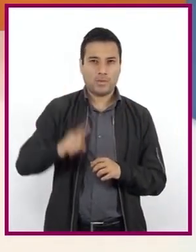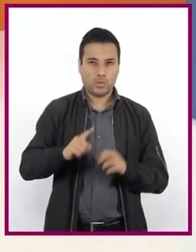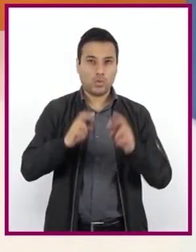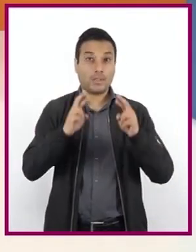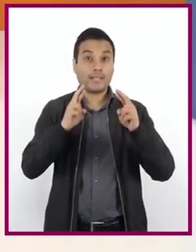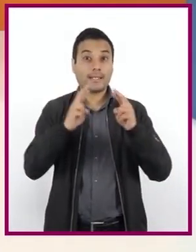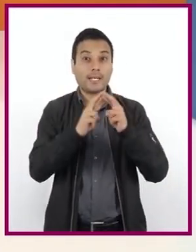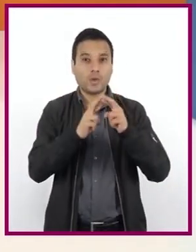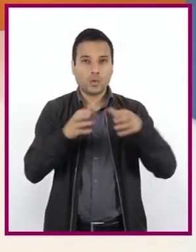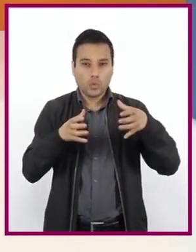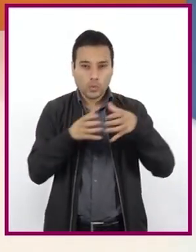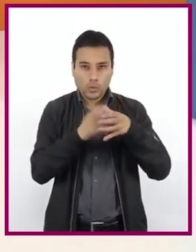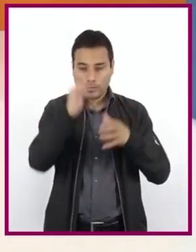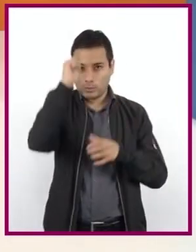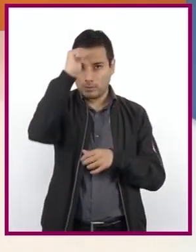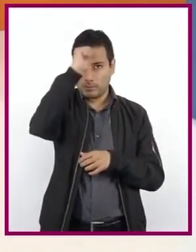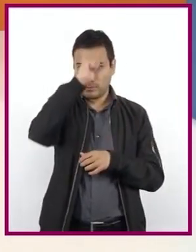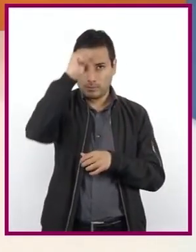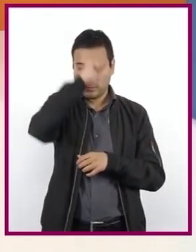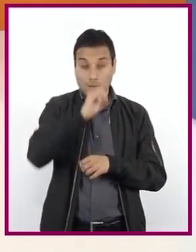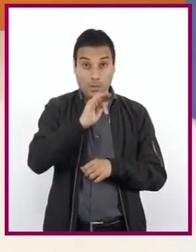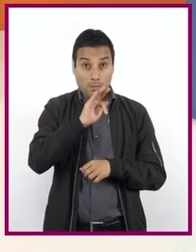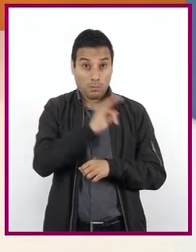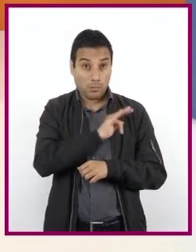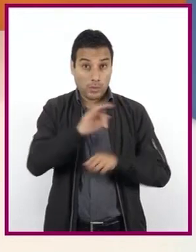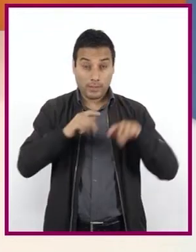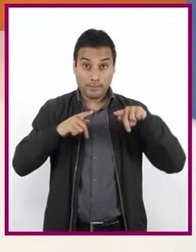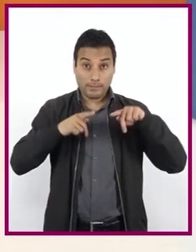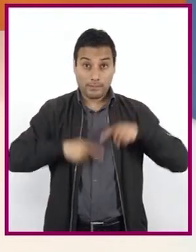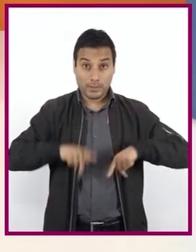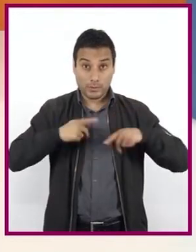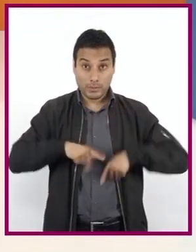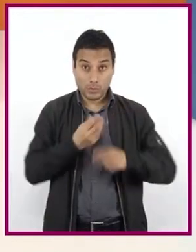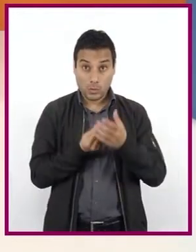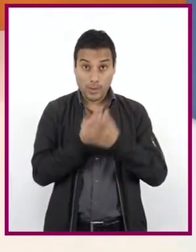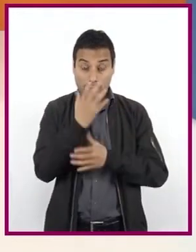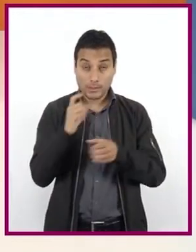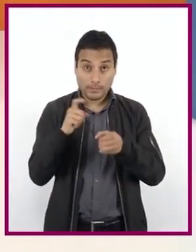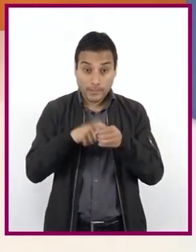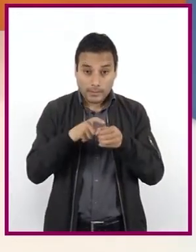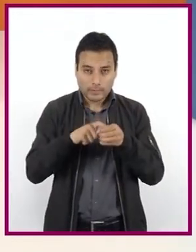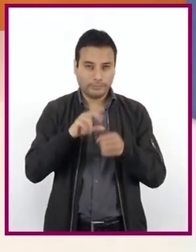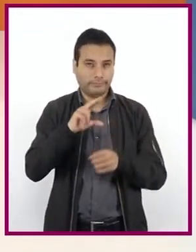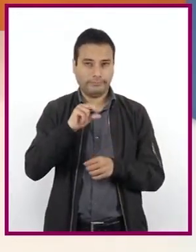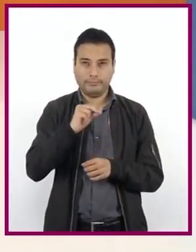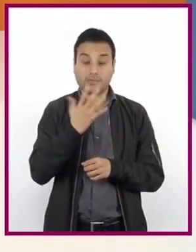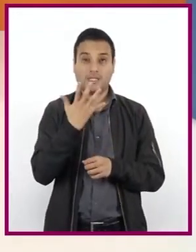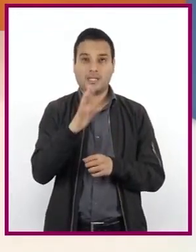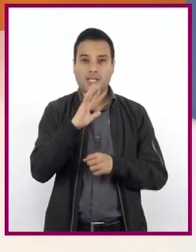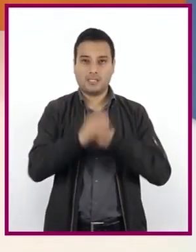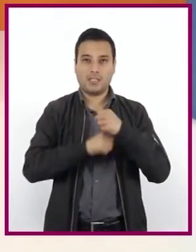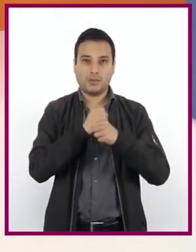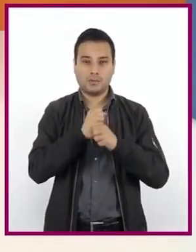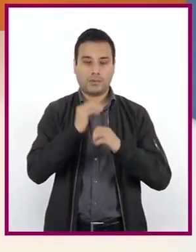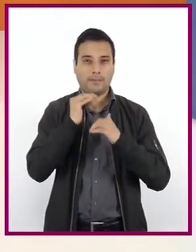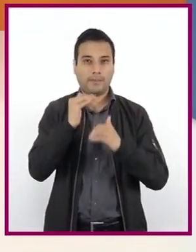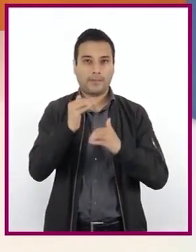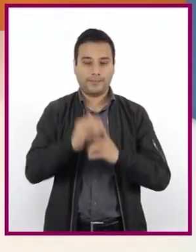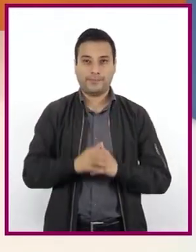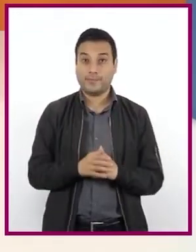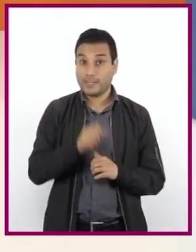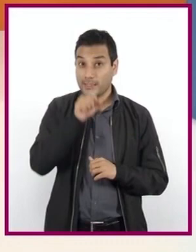religiosas no admitieran más novicios por un periodo de 10 años. Además, se les prohibió